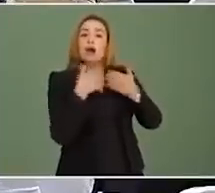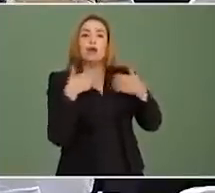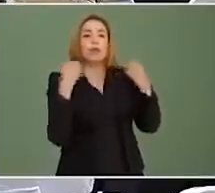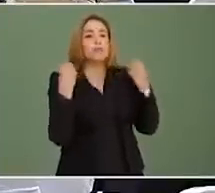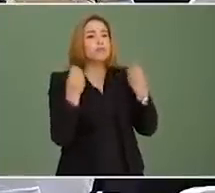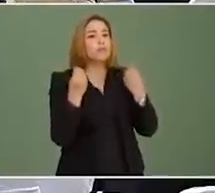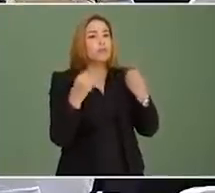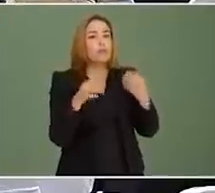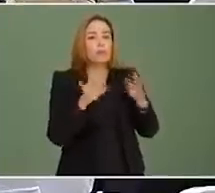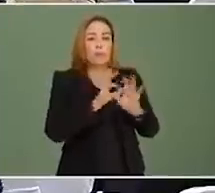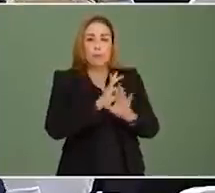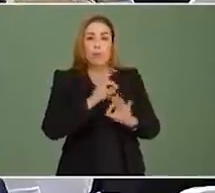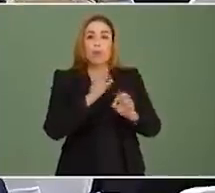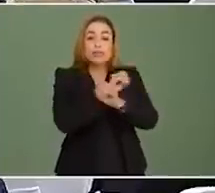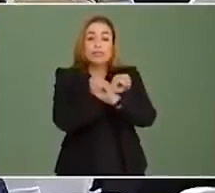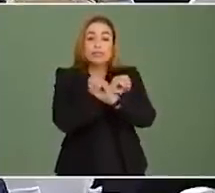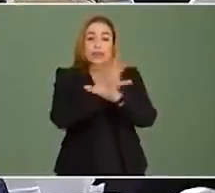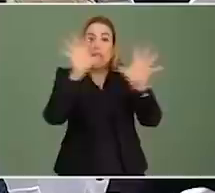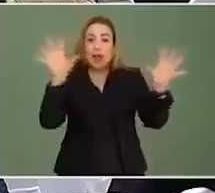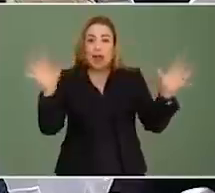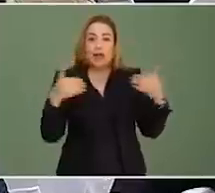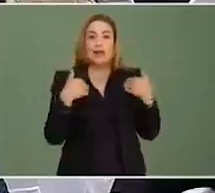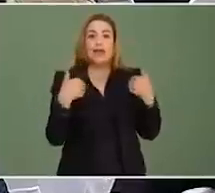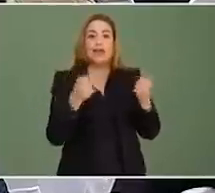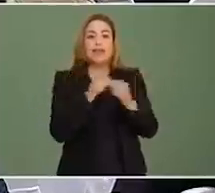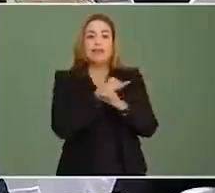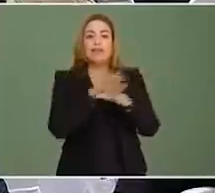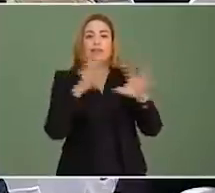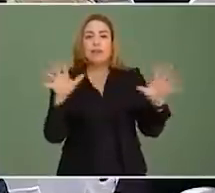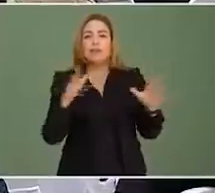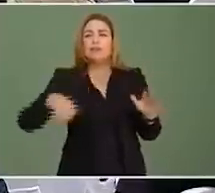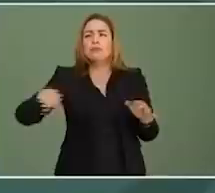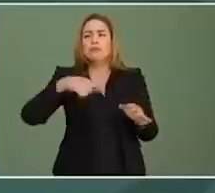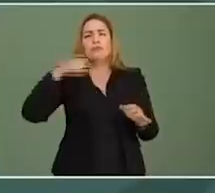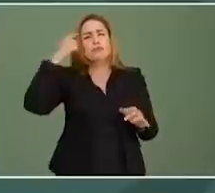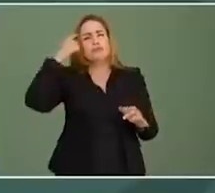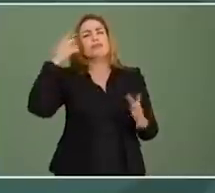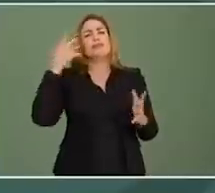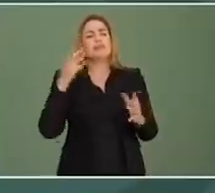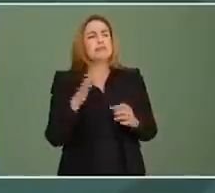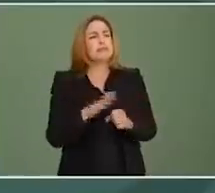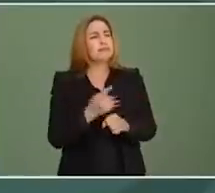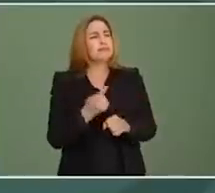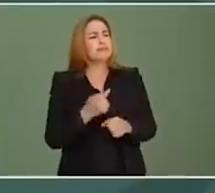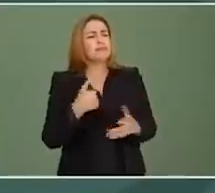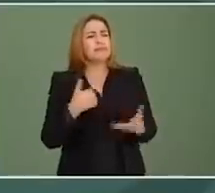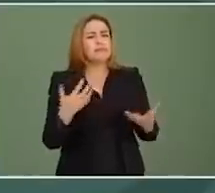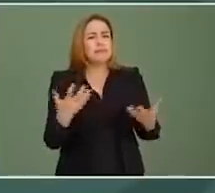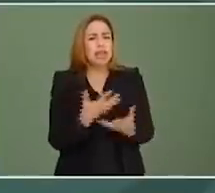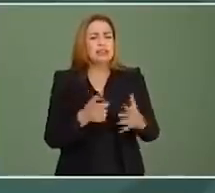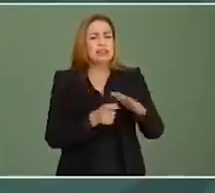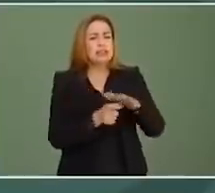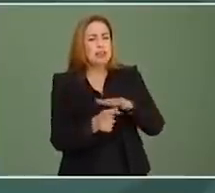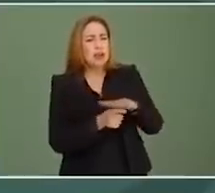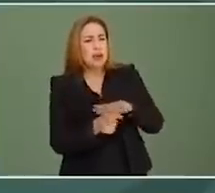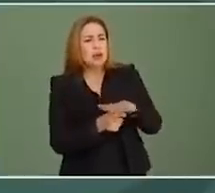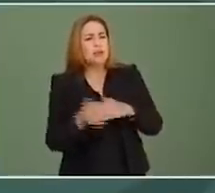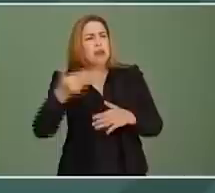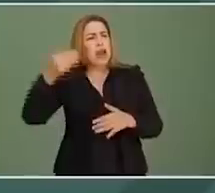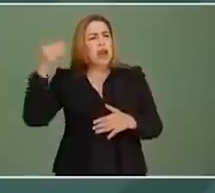uno se pregunta por qué hechos de corrupción no eran considerados delitos